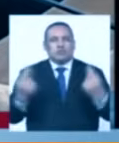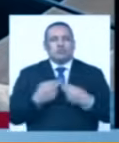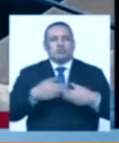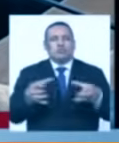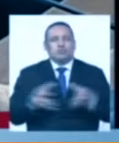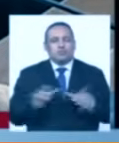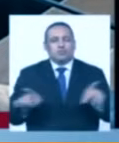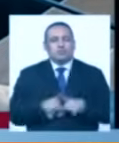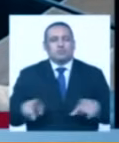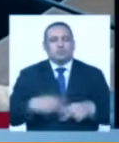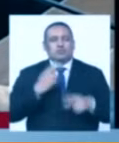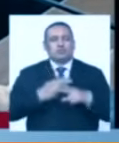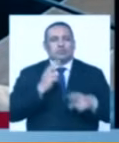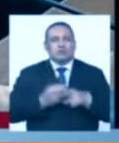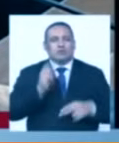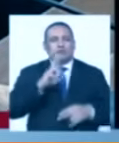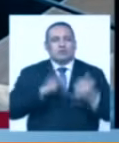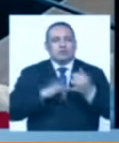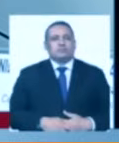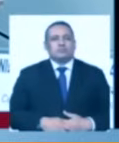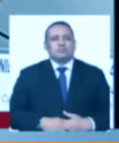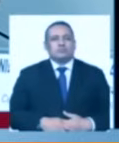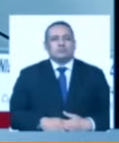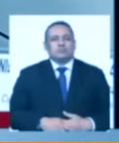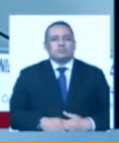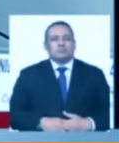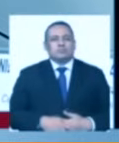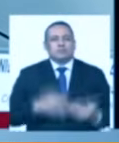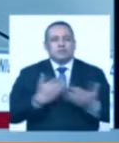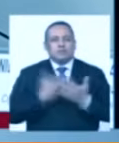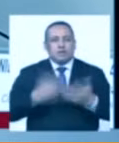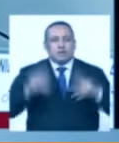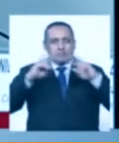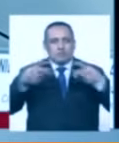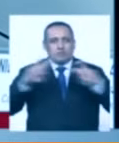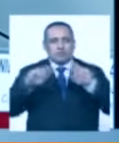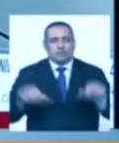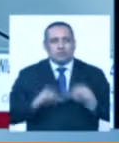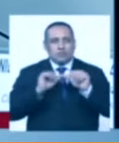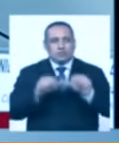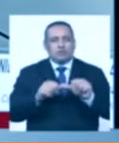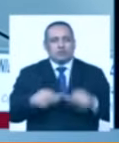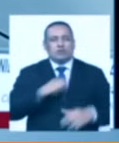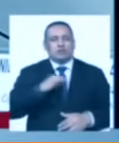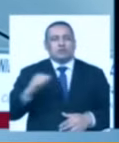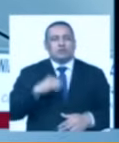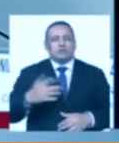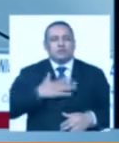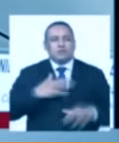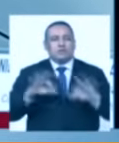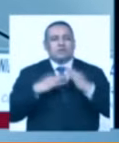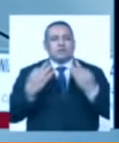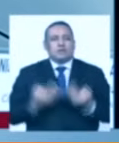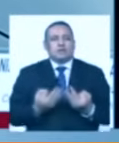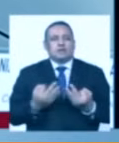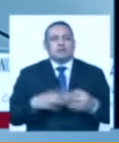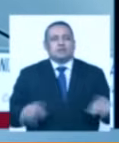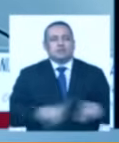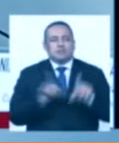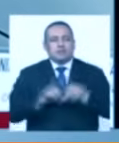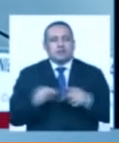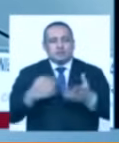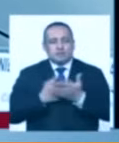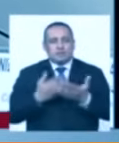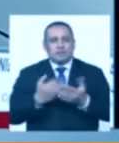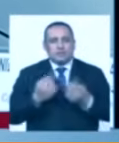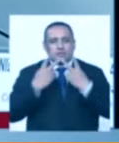grupo autodenominado La Resistencia. Las investigaciones seguidas en contra de mi familiar, sí existe una